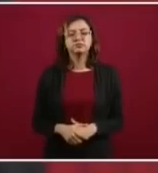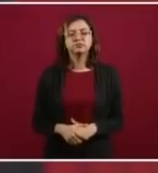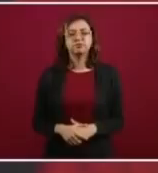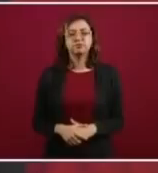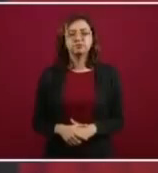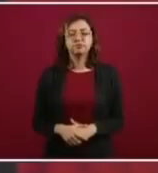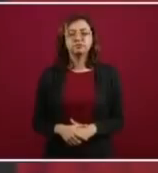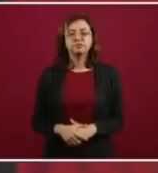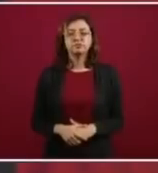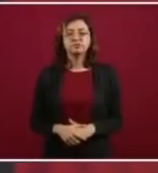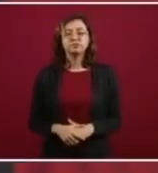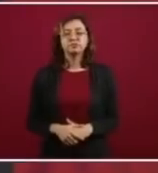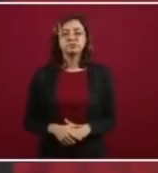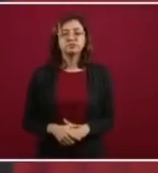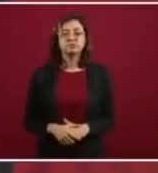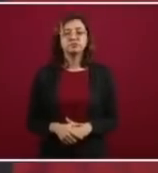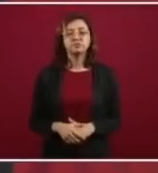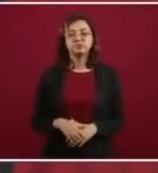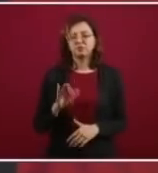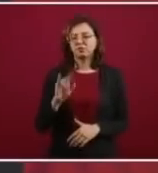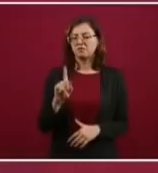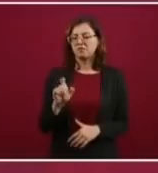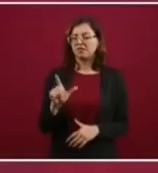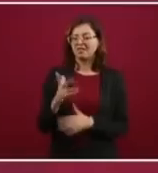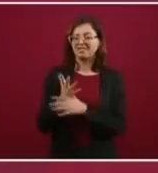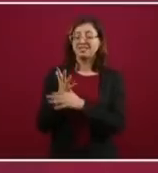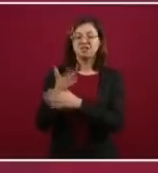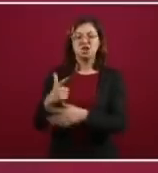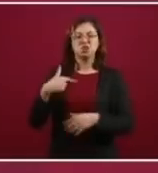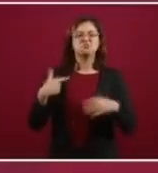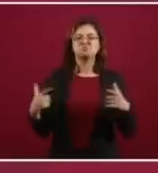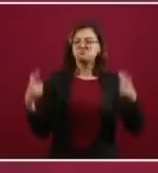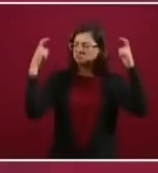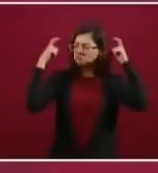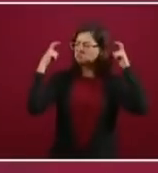Un Fidel decía: soy charro, ¿y qué?